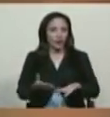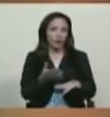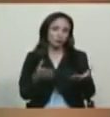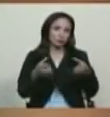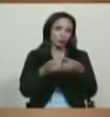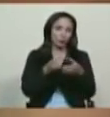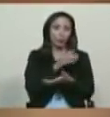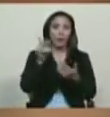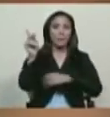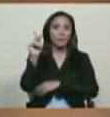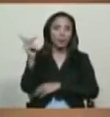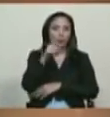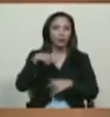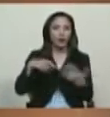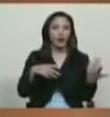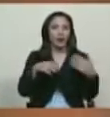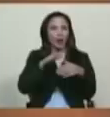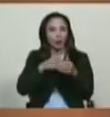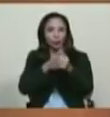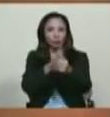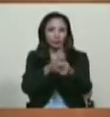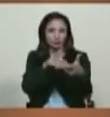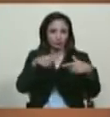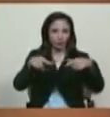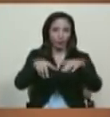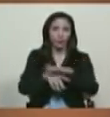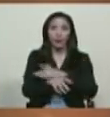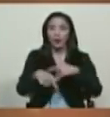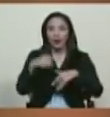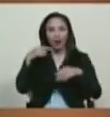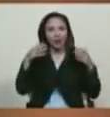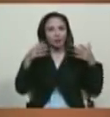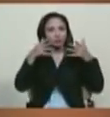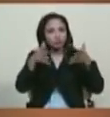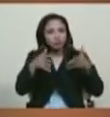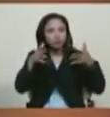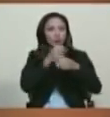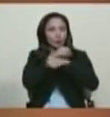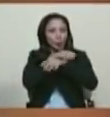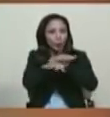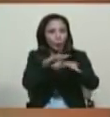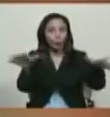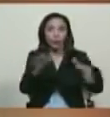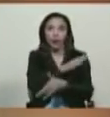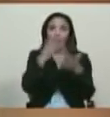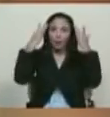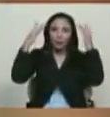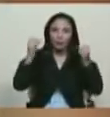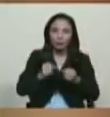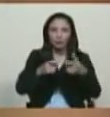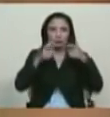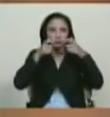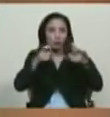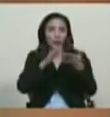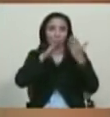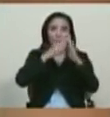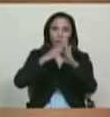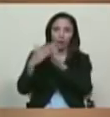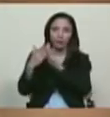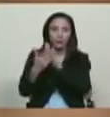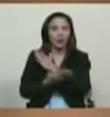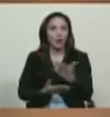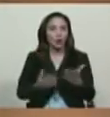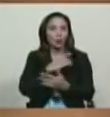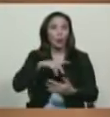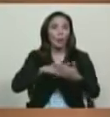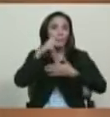en la parroquia macarao e instruyó a este componente a expandirse especializarse en seguridad ciudadana comunal basados en